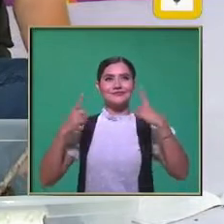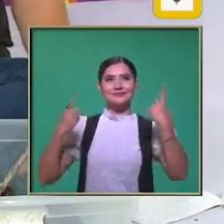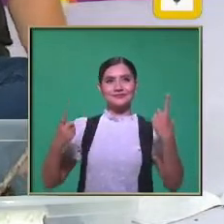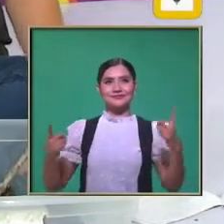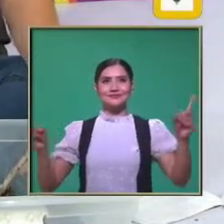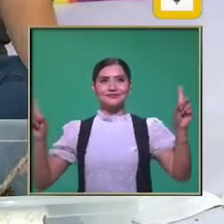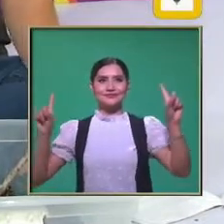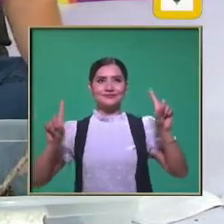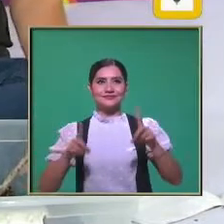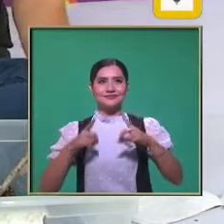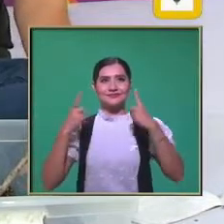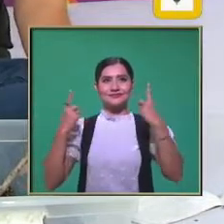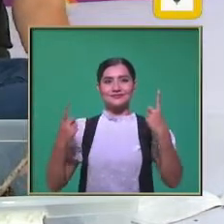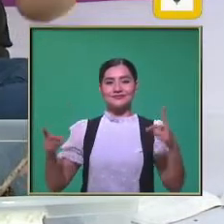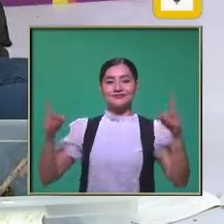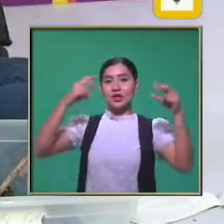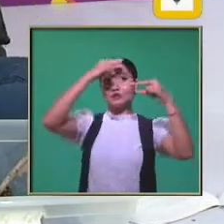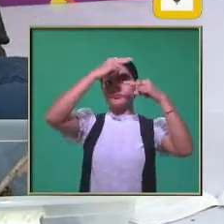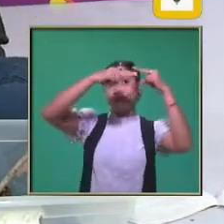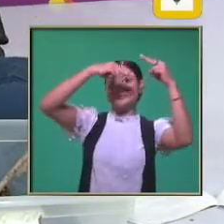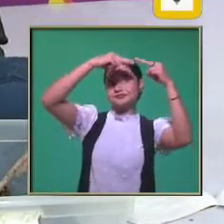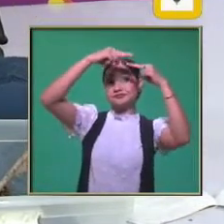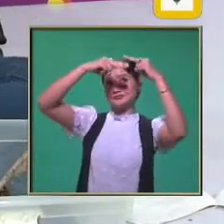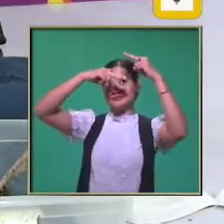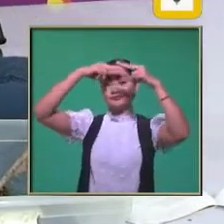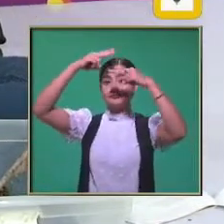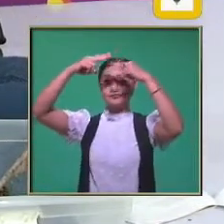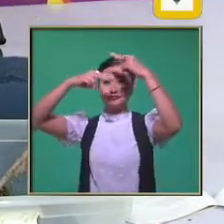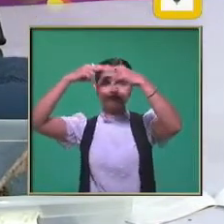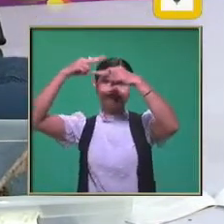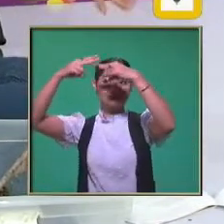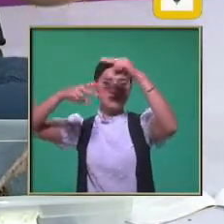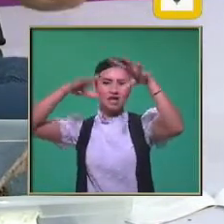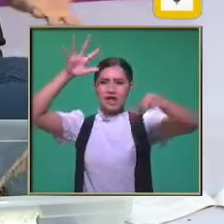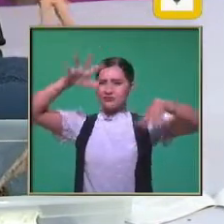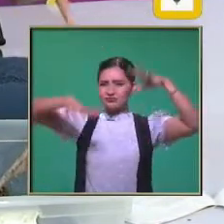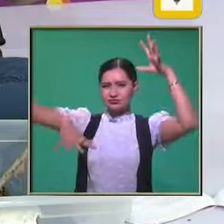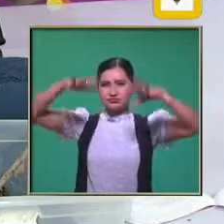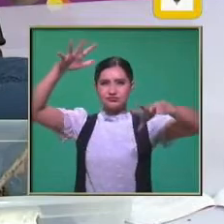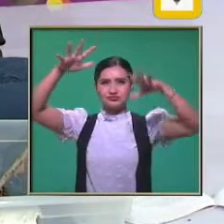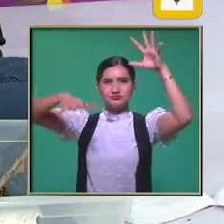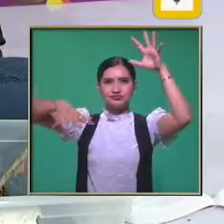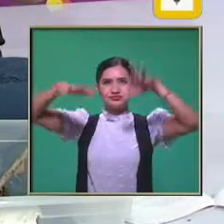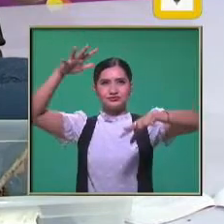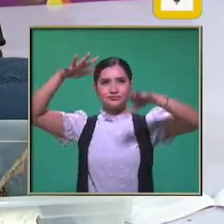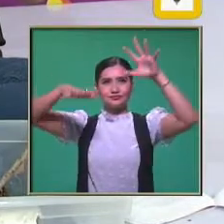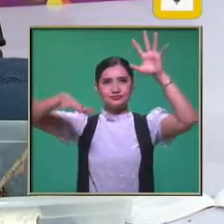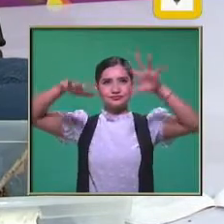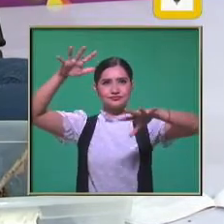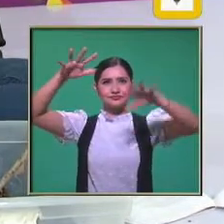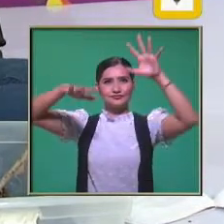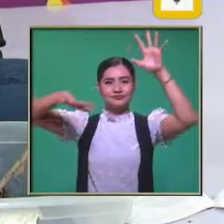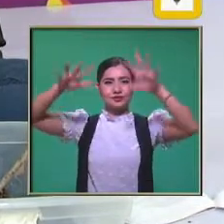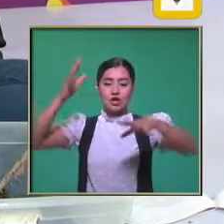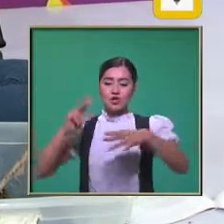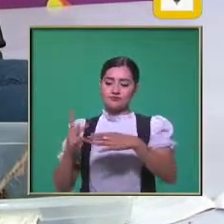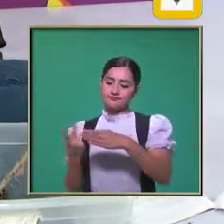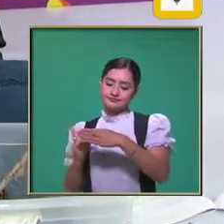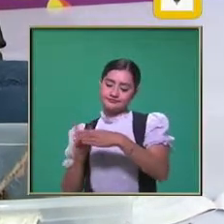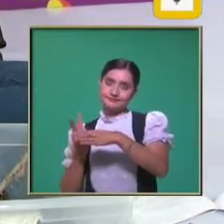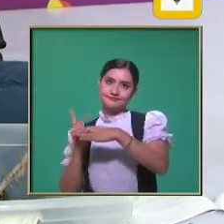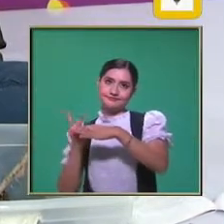Una nube, mucha lluvia, crece el pasto